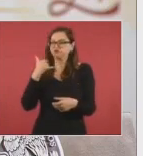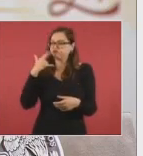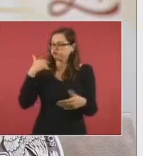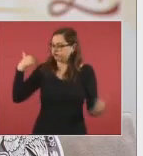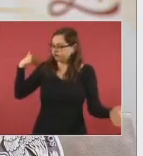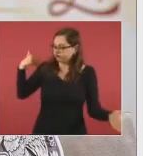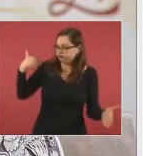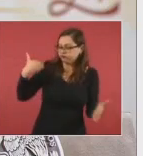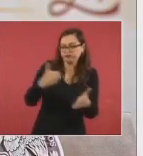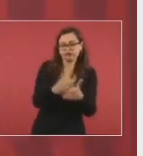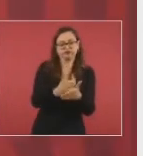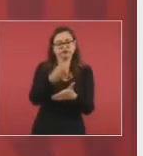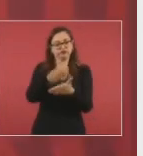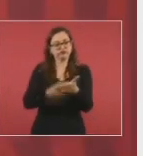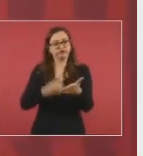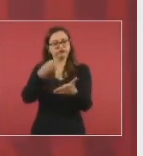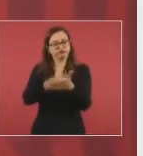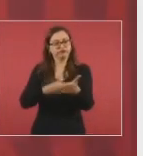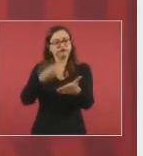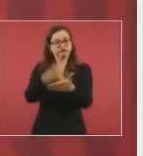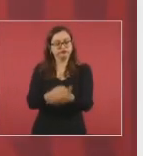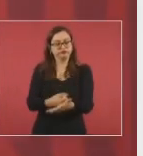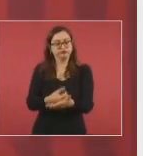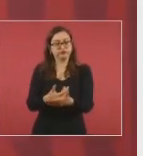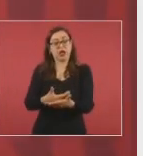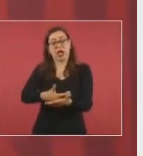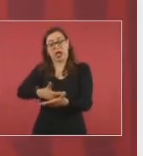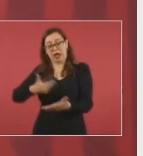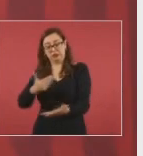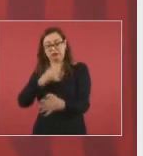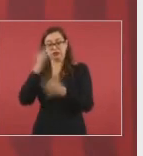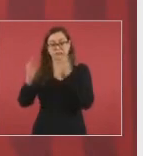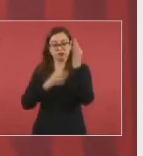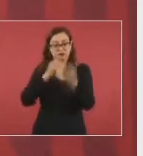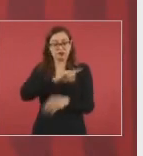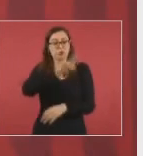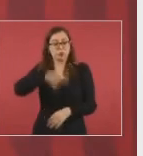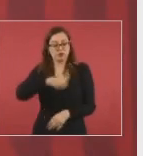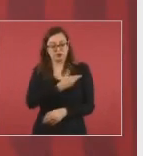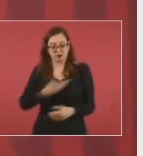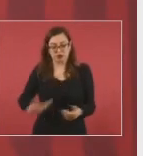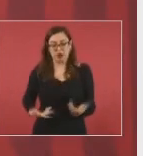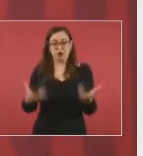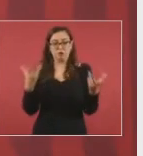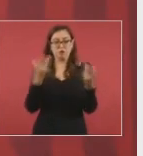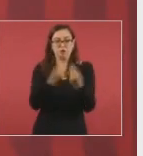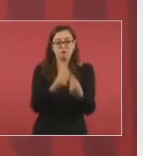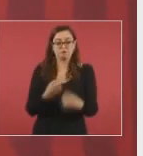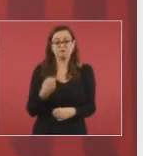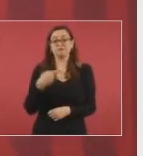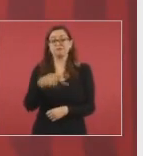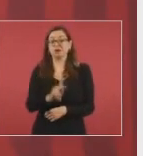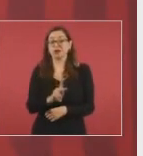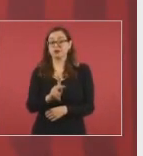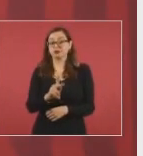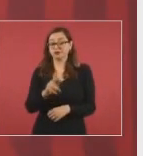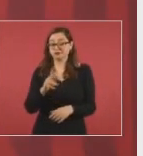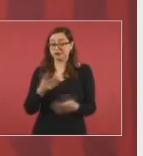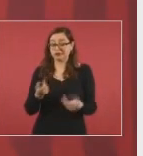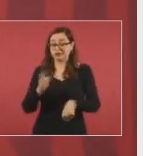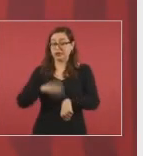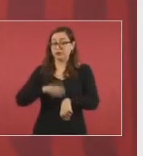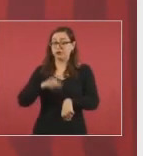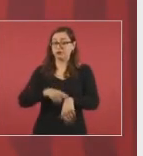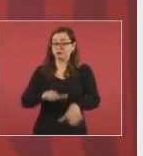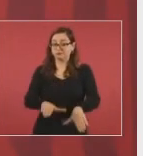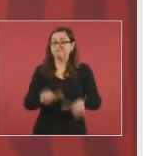Además, todos están metidos en la sucesión presidencial, me dijo. Tatiana fue la coordinadora general de la